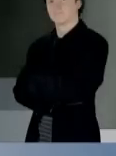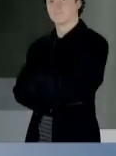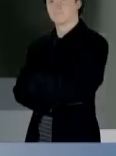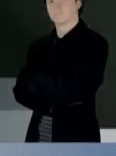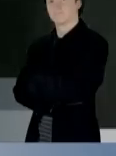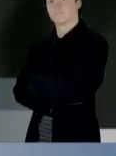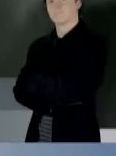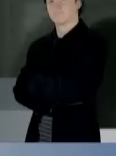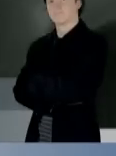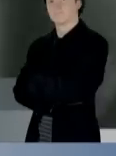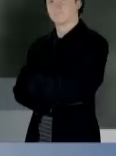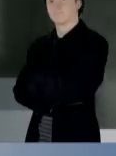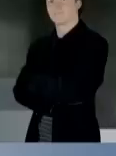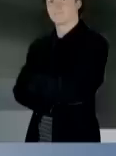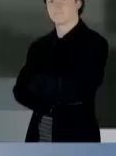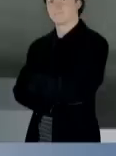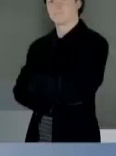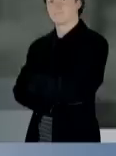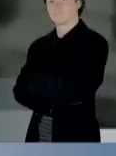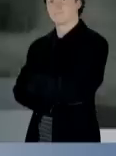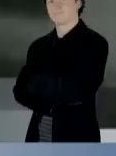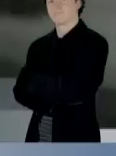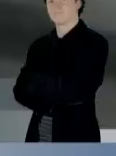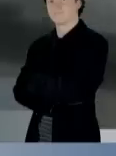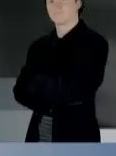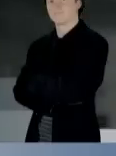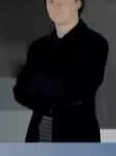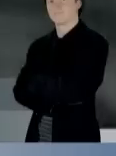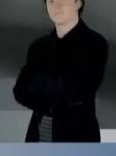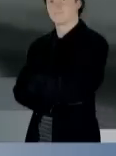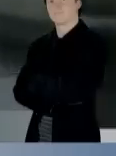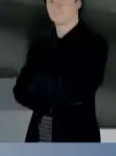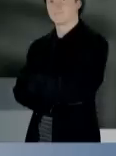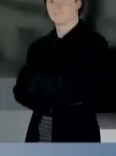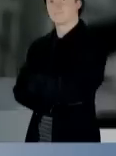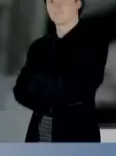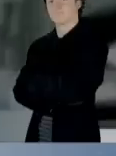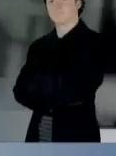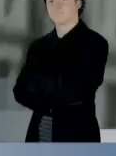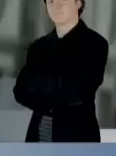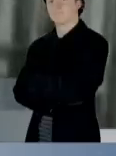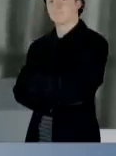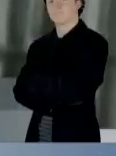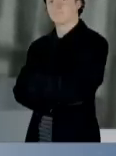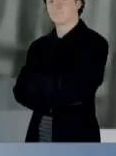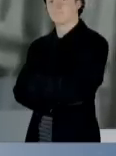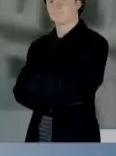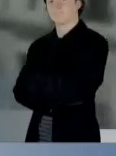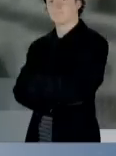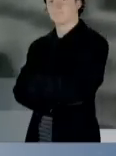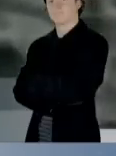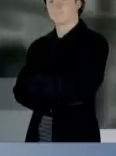el rechazo al golpe el primero de los puntos para un para un acuerdo común eso es lo primero